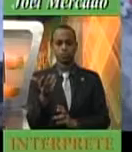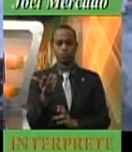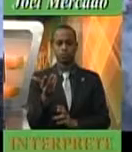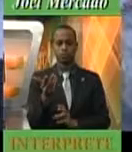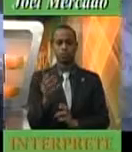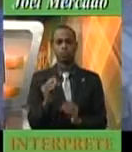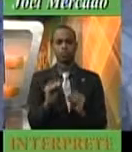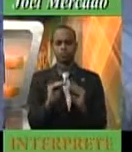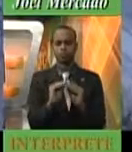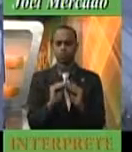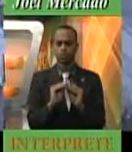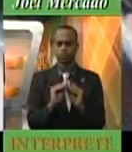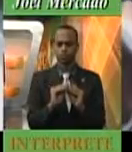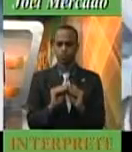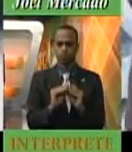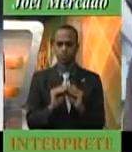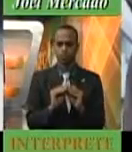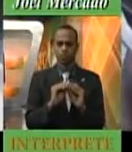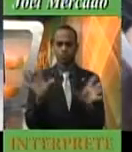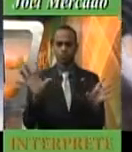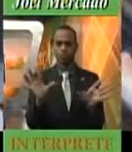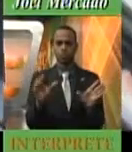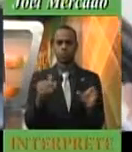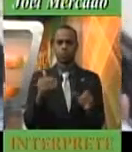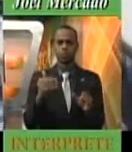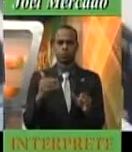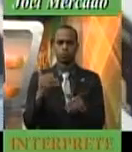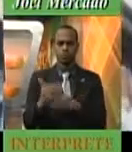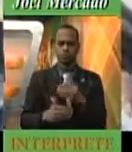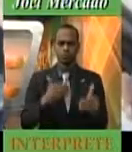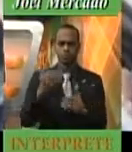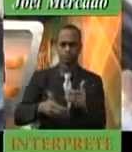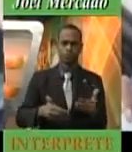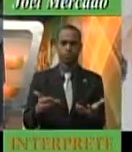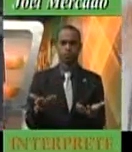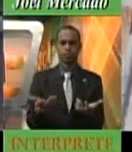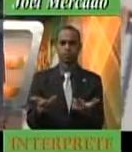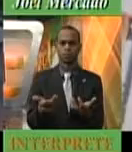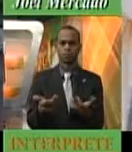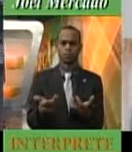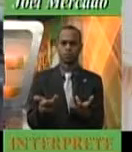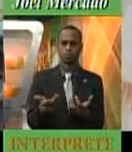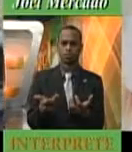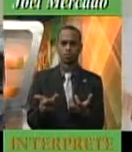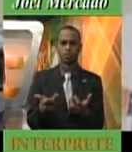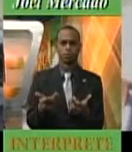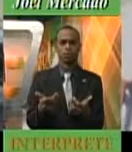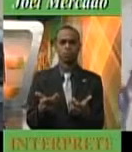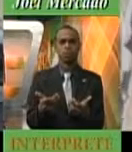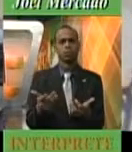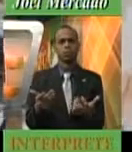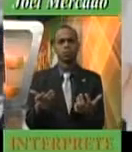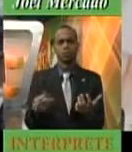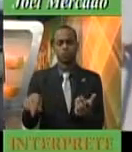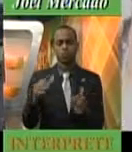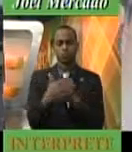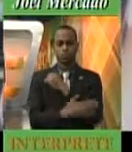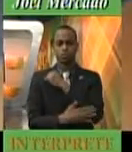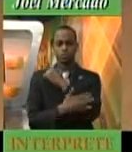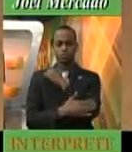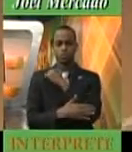resulta absolutamente progresista y altamente valorado por el